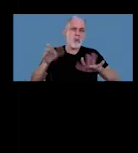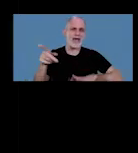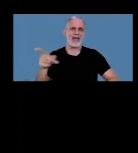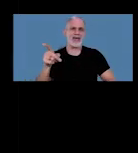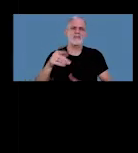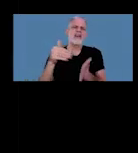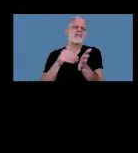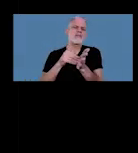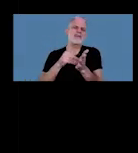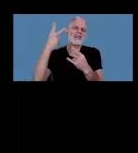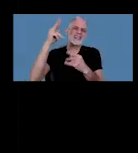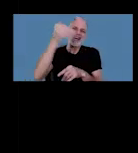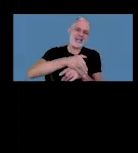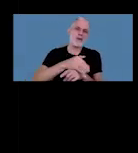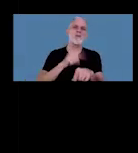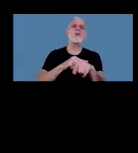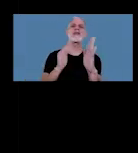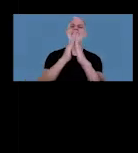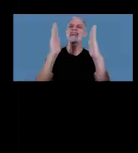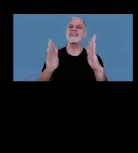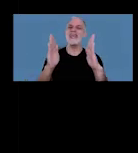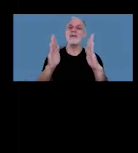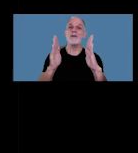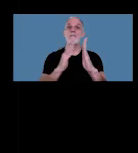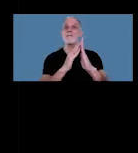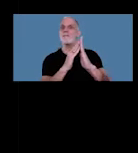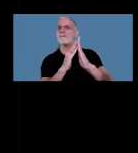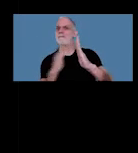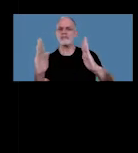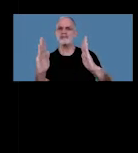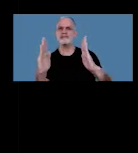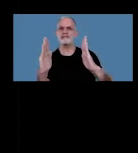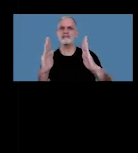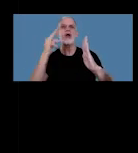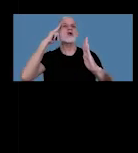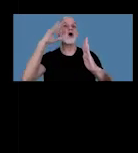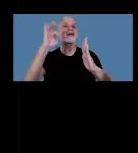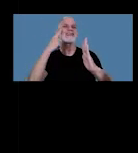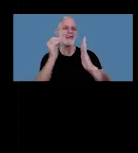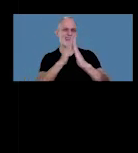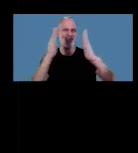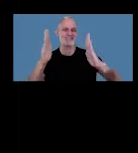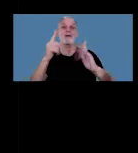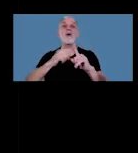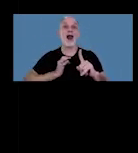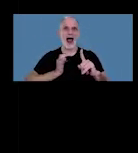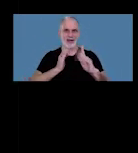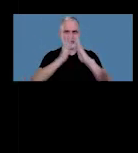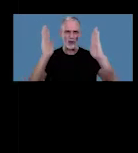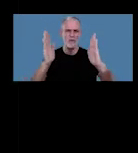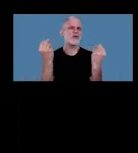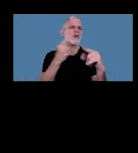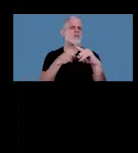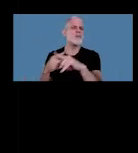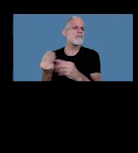esté hablando, por un periodo que no exceda los 90 días al año. ¿Y cómo voy a contar